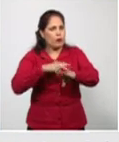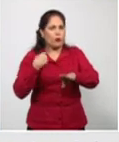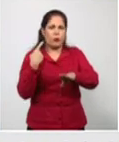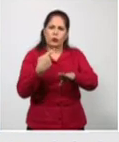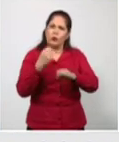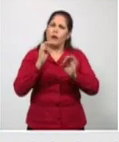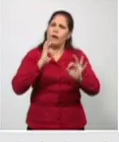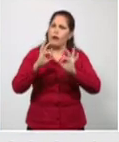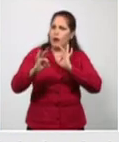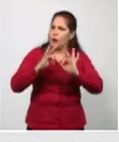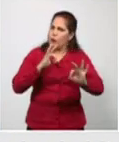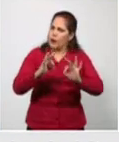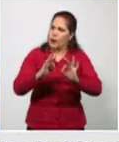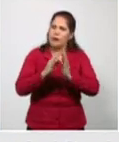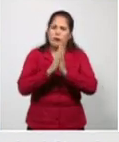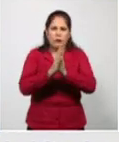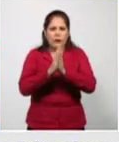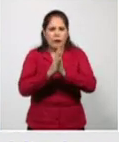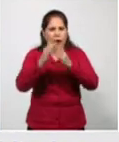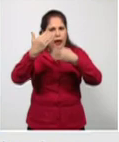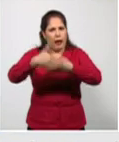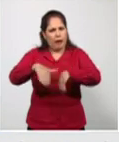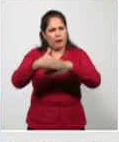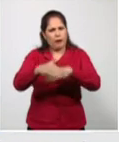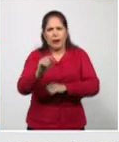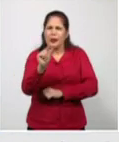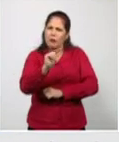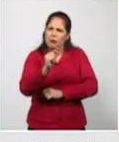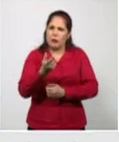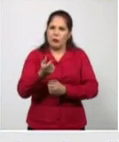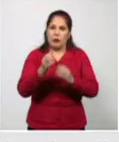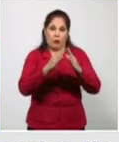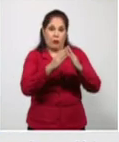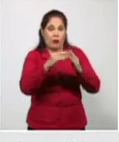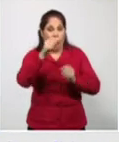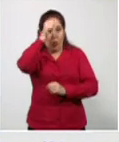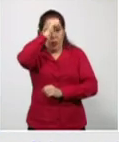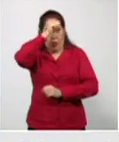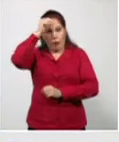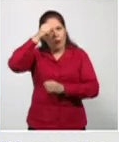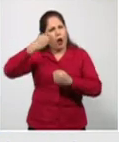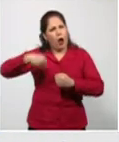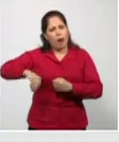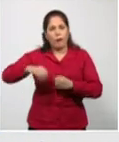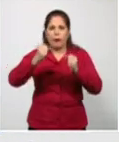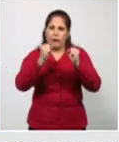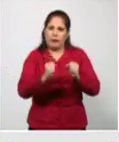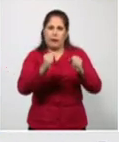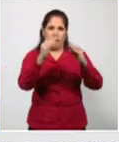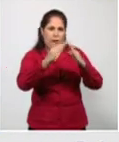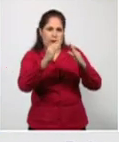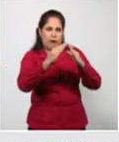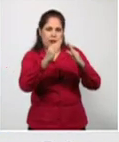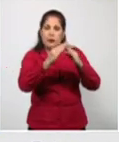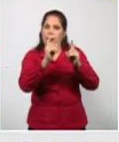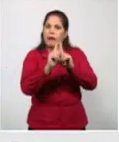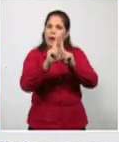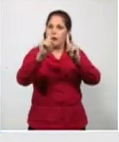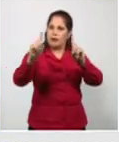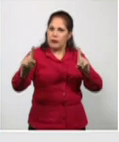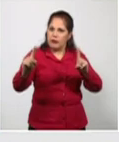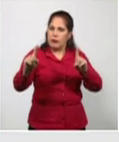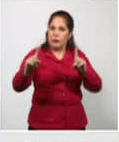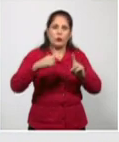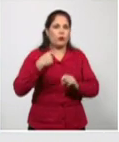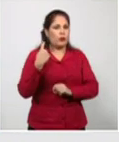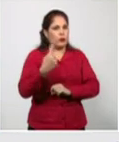prensa. Trate de salir lo menos posible de la casa. Es domingo, aproveche, quédese en casa. También el distanciamiento físico,